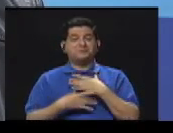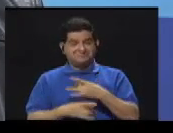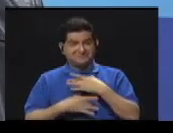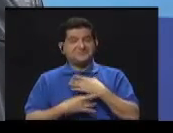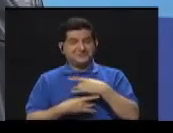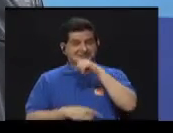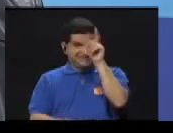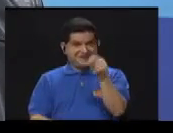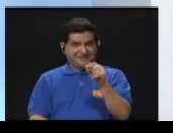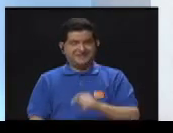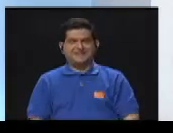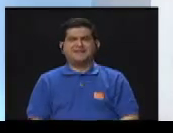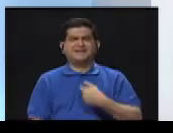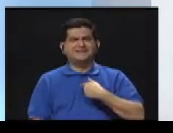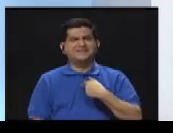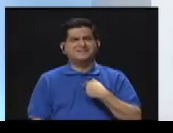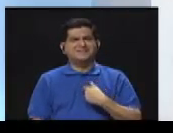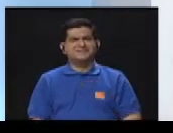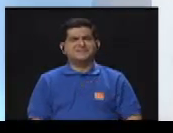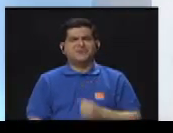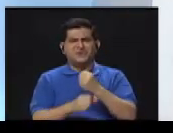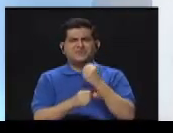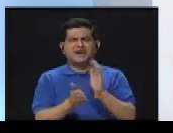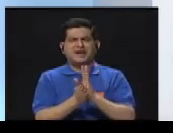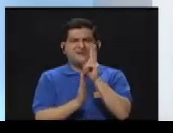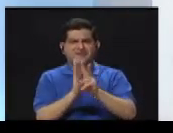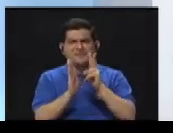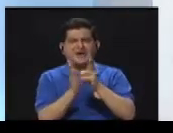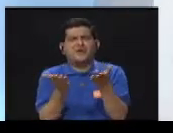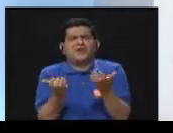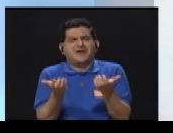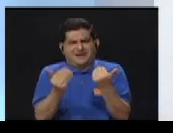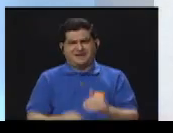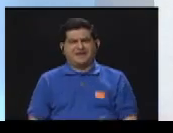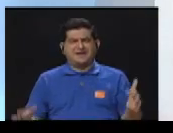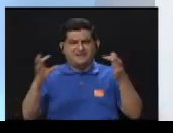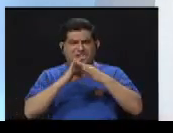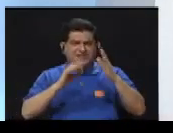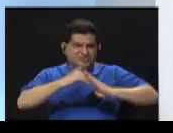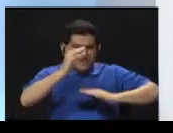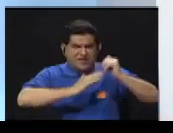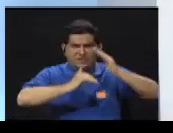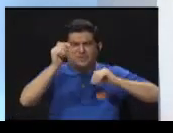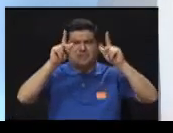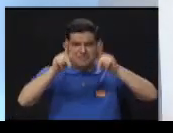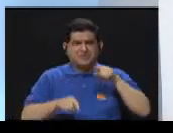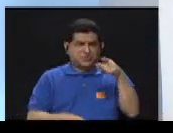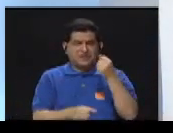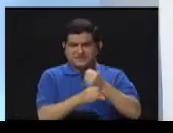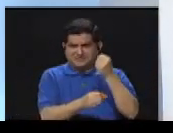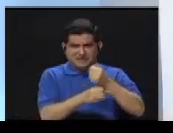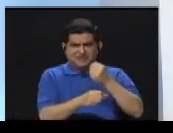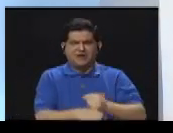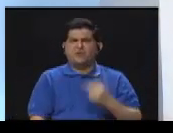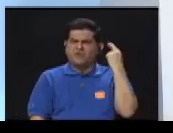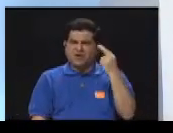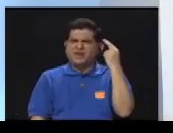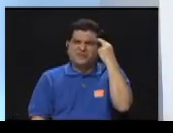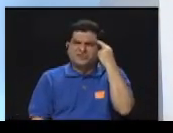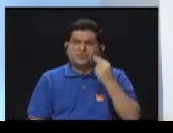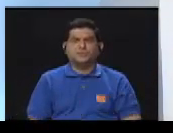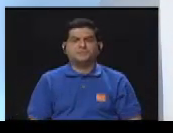es interesante eso porque yo en realidad yo quería hacer un documental, siempre quise hacer un documental sobre la construcción, digamos, gente que trabaja en construcción.